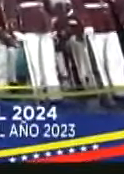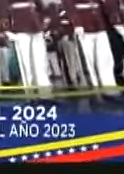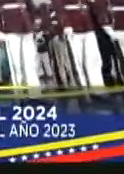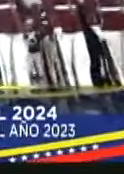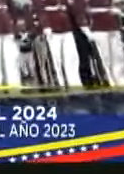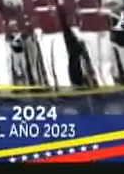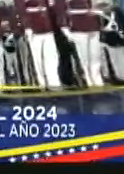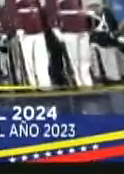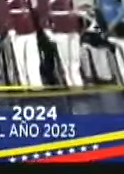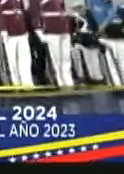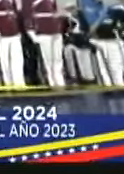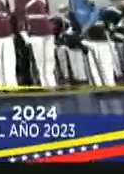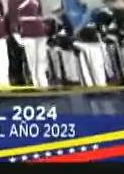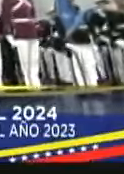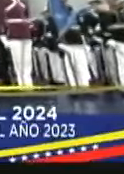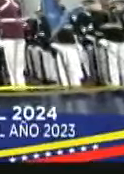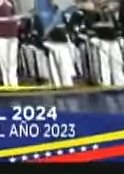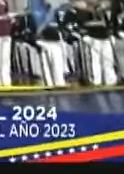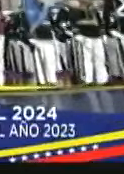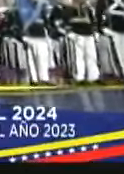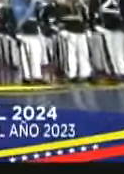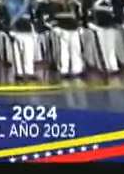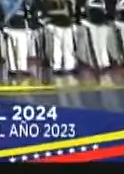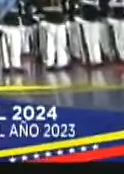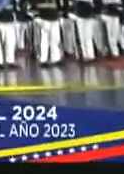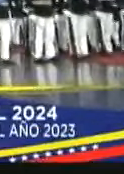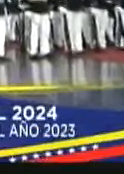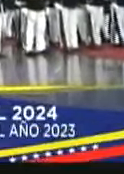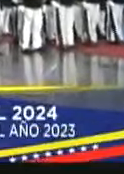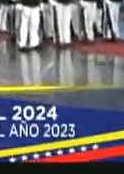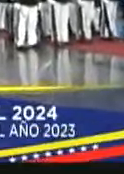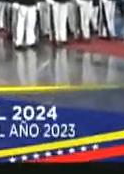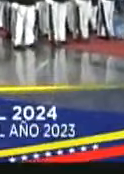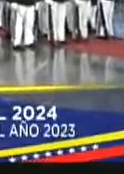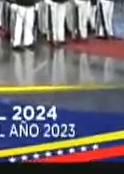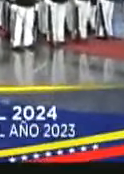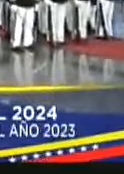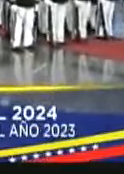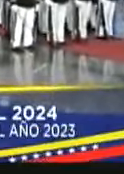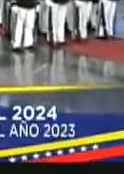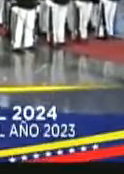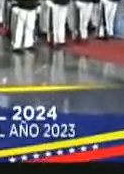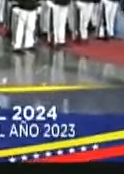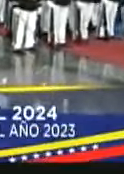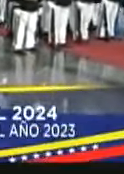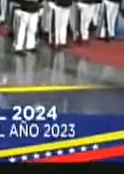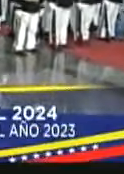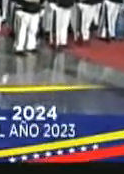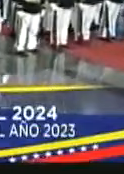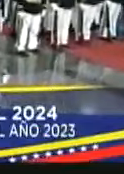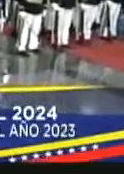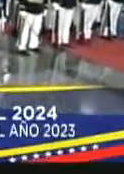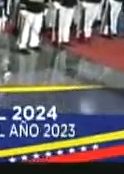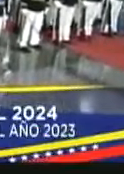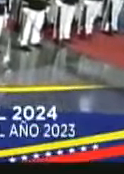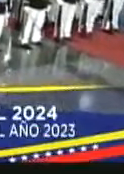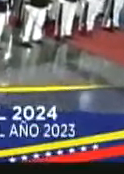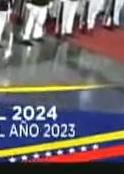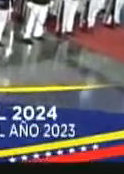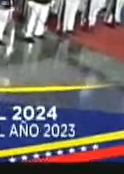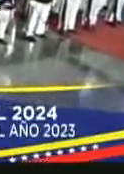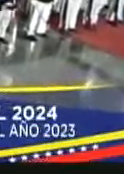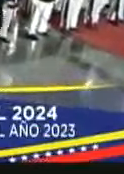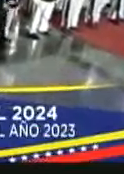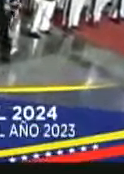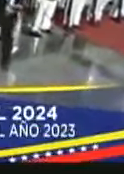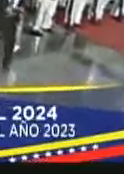2024. También la presidenta del Tribunal Supremo de Justicia, la magistrada Carislia Beatriz Rodríguez, destacaba un aumento